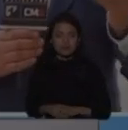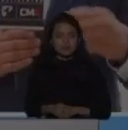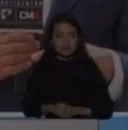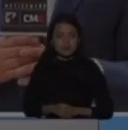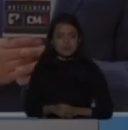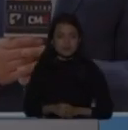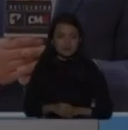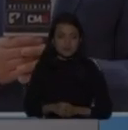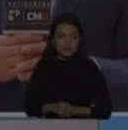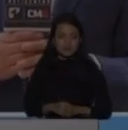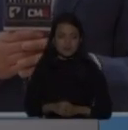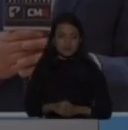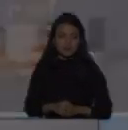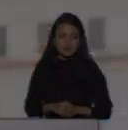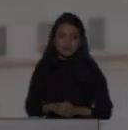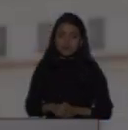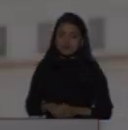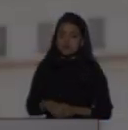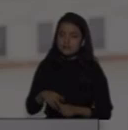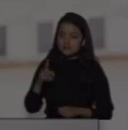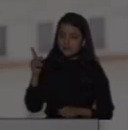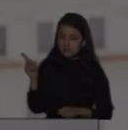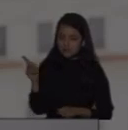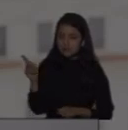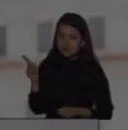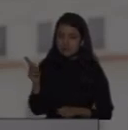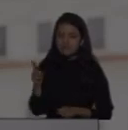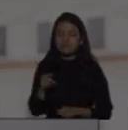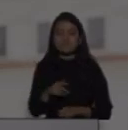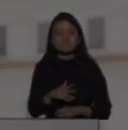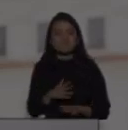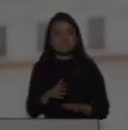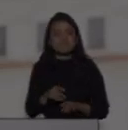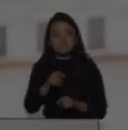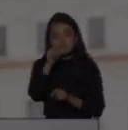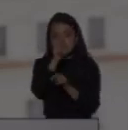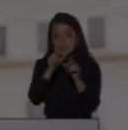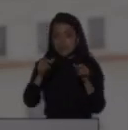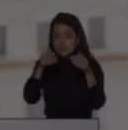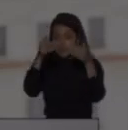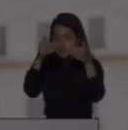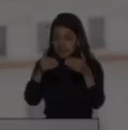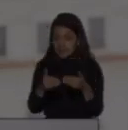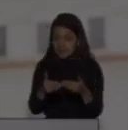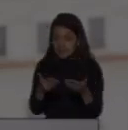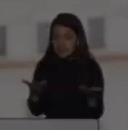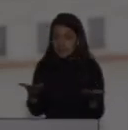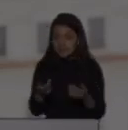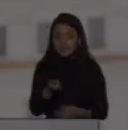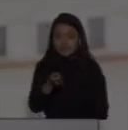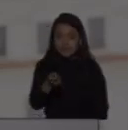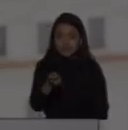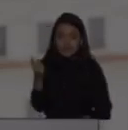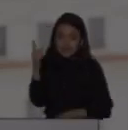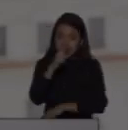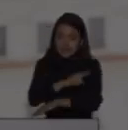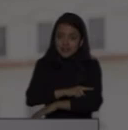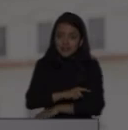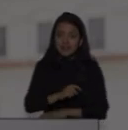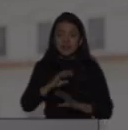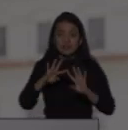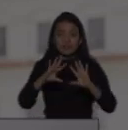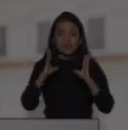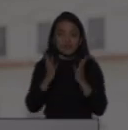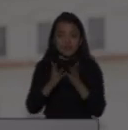El cardenal también convocó a los colombianos a que tengan en cuenta a las personas con discapacidad. Este domingo, cuando se celebra el Día Mundial